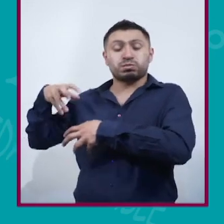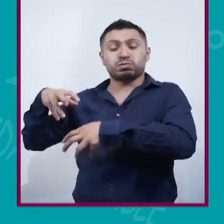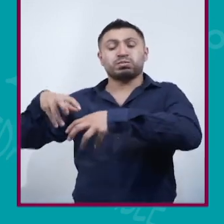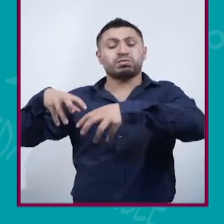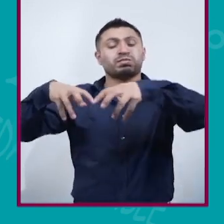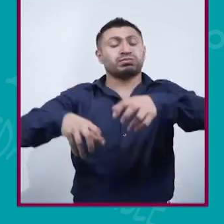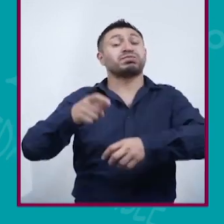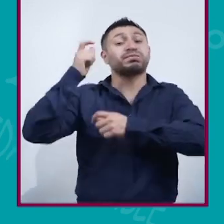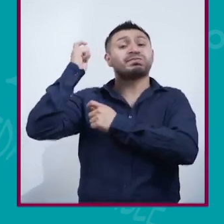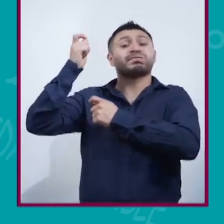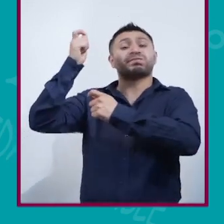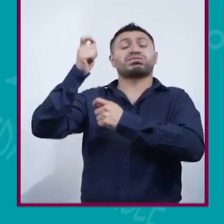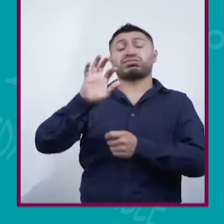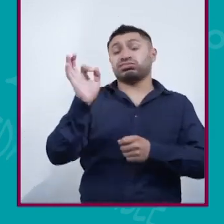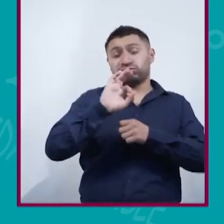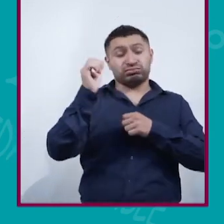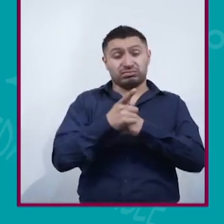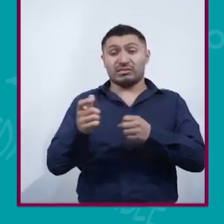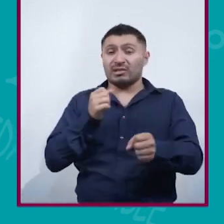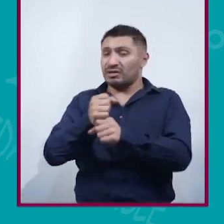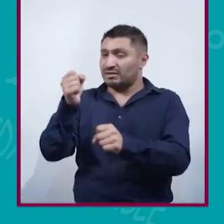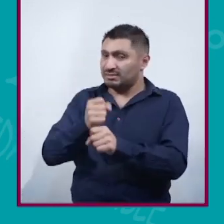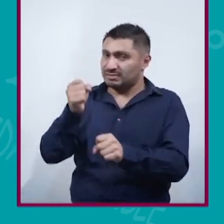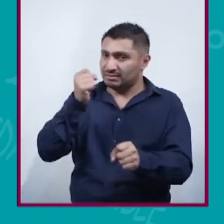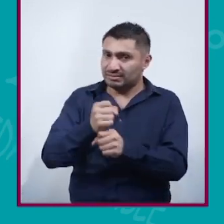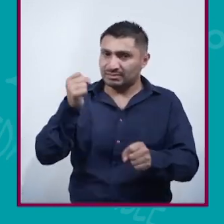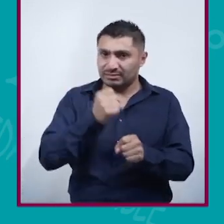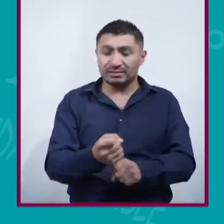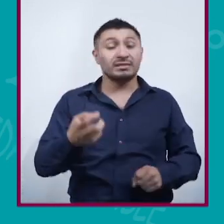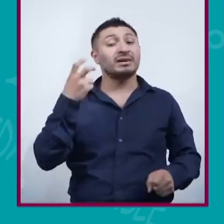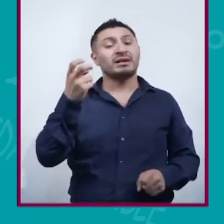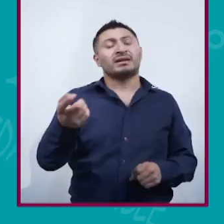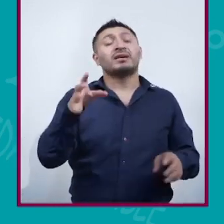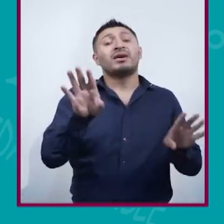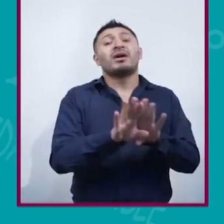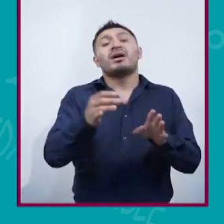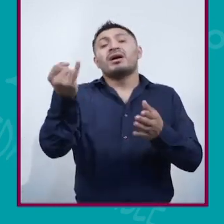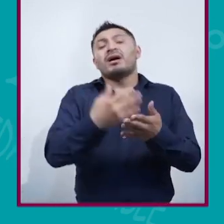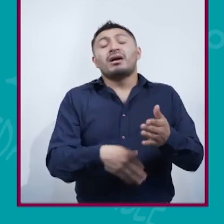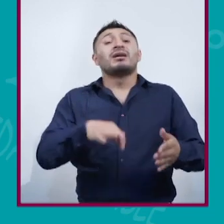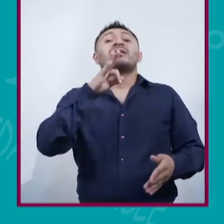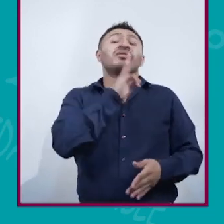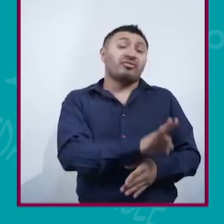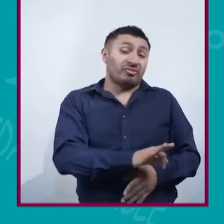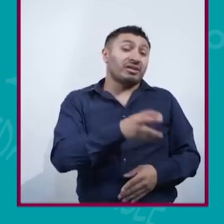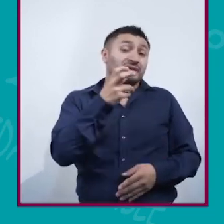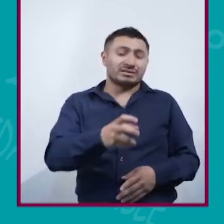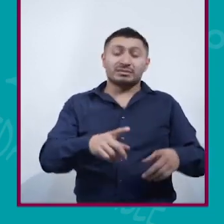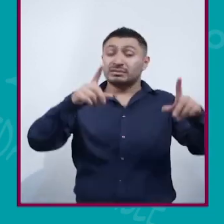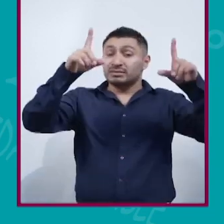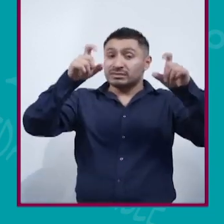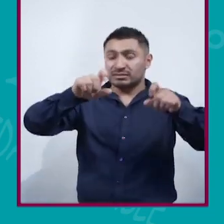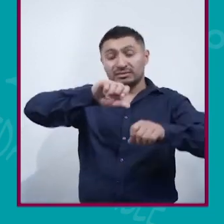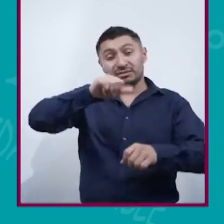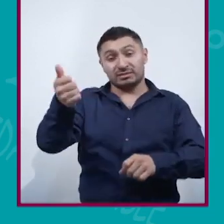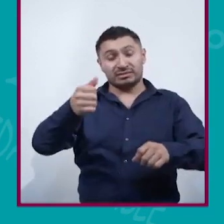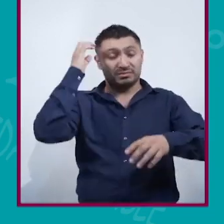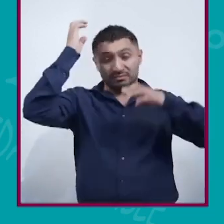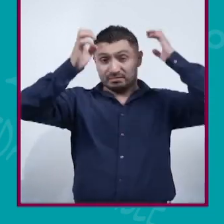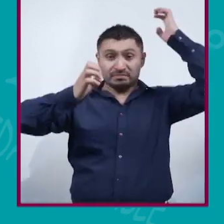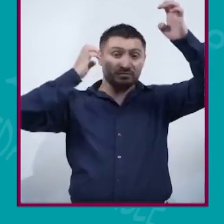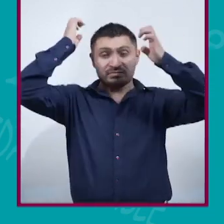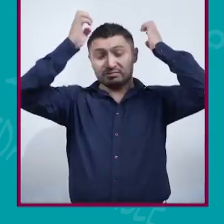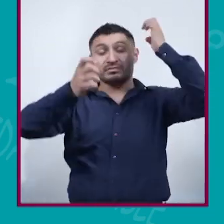un hecho de violencia, eran imágenes falsas, o sea, tomadas de otros